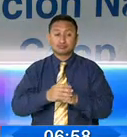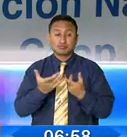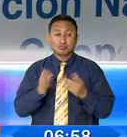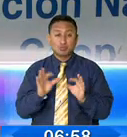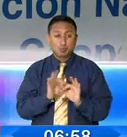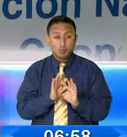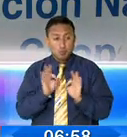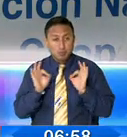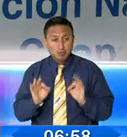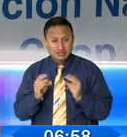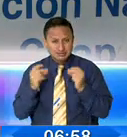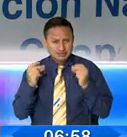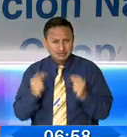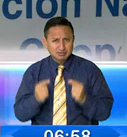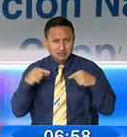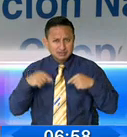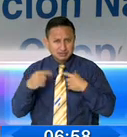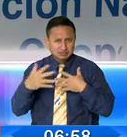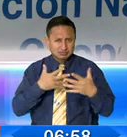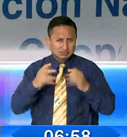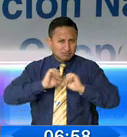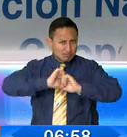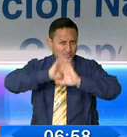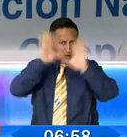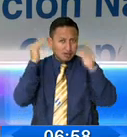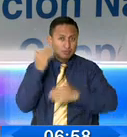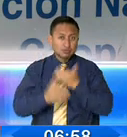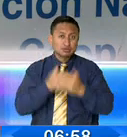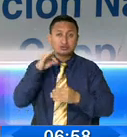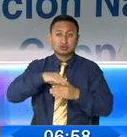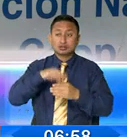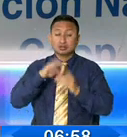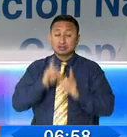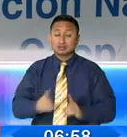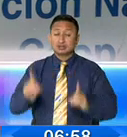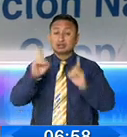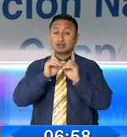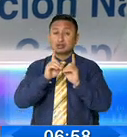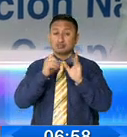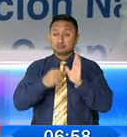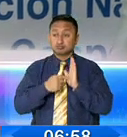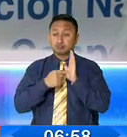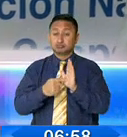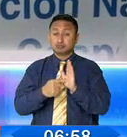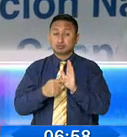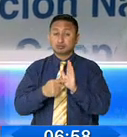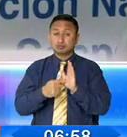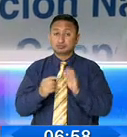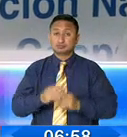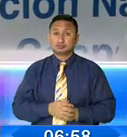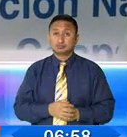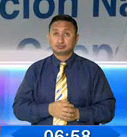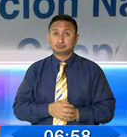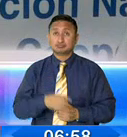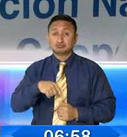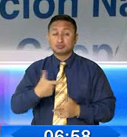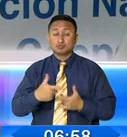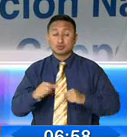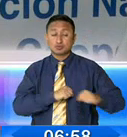la rapidez del proceso electoral y entregar los resultados al país fue un esfuerzo